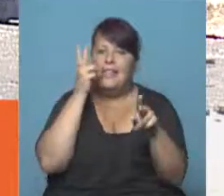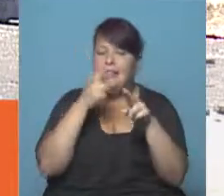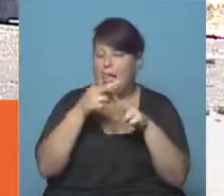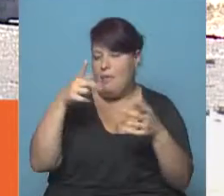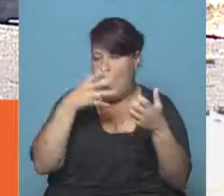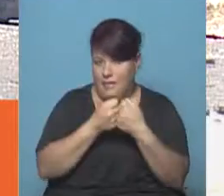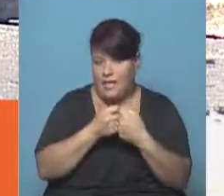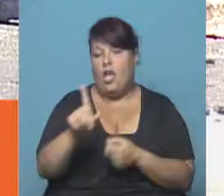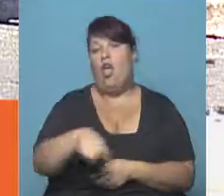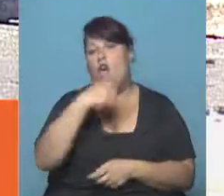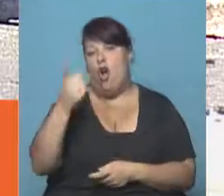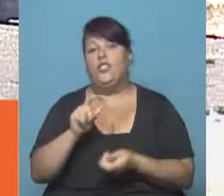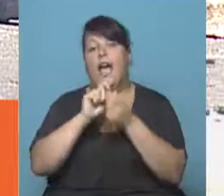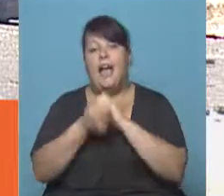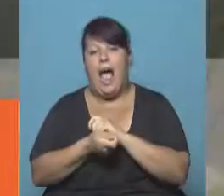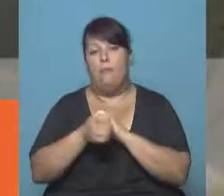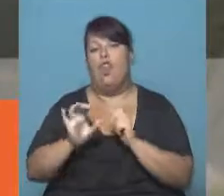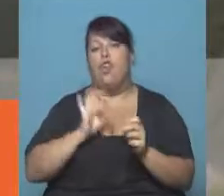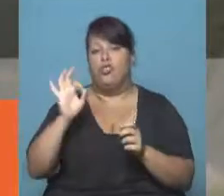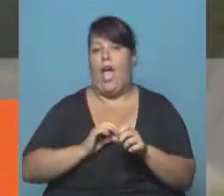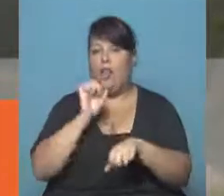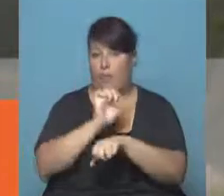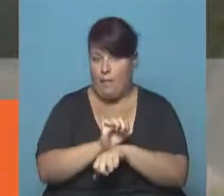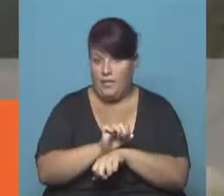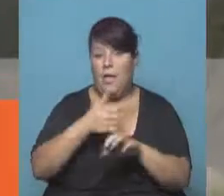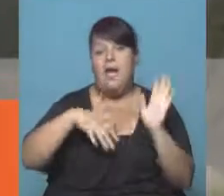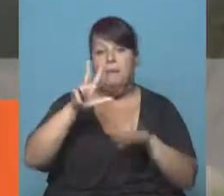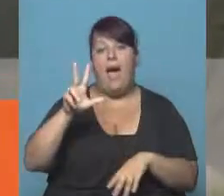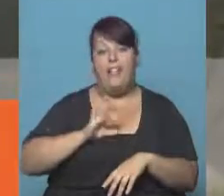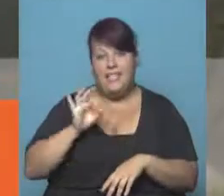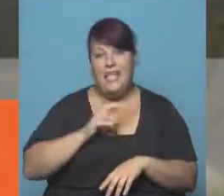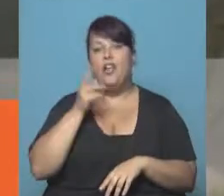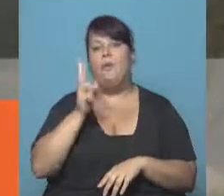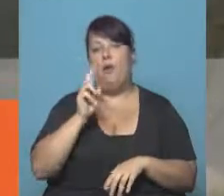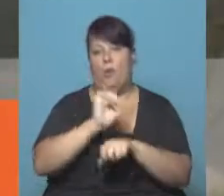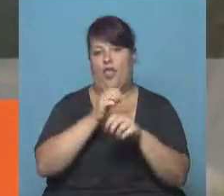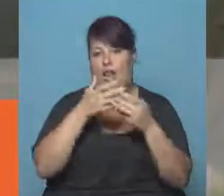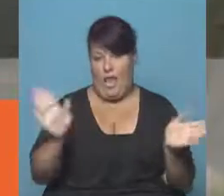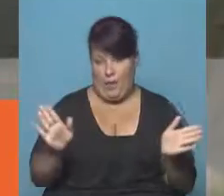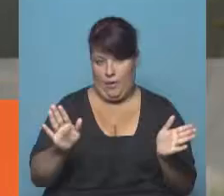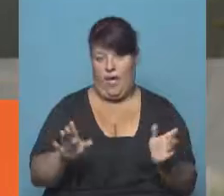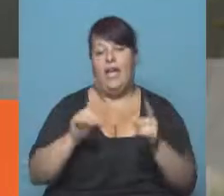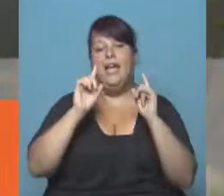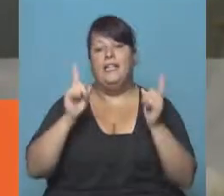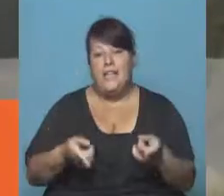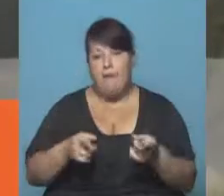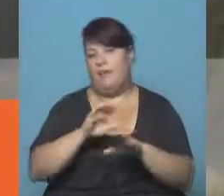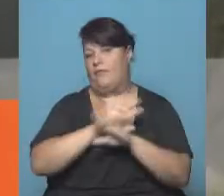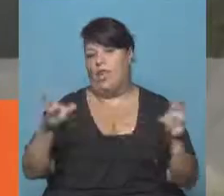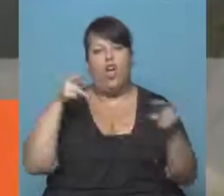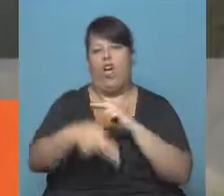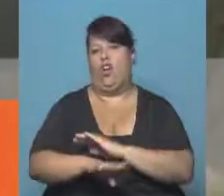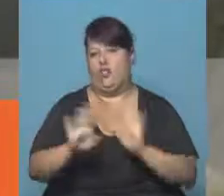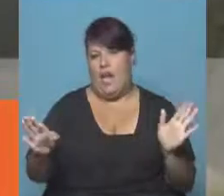delitos y el otro es la modificación de las penas que como son de más de tres años no permiten la excarcelación y así terminar con el